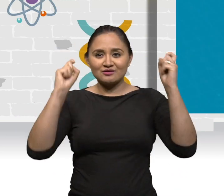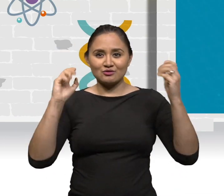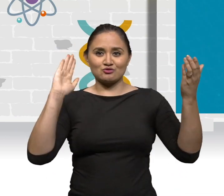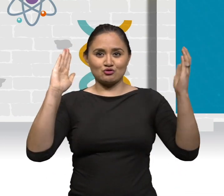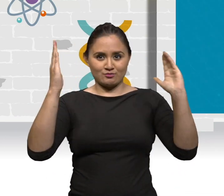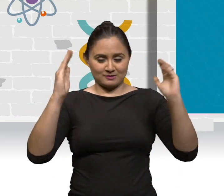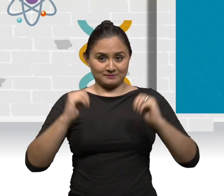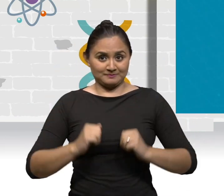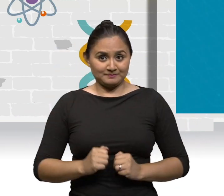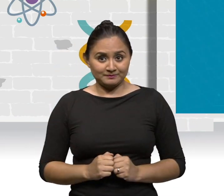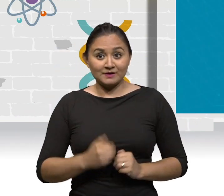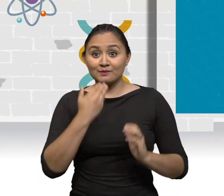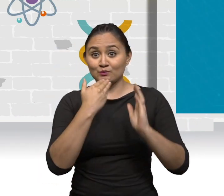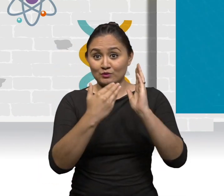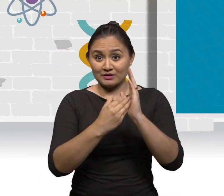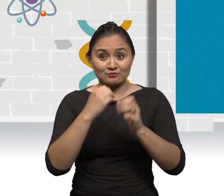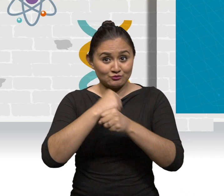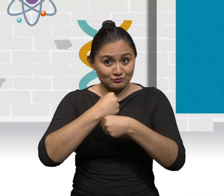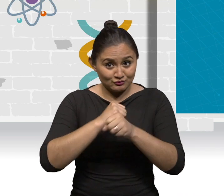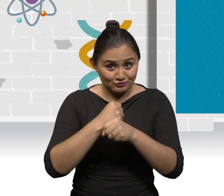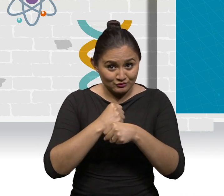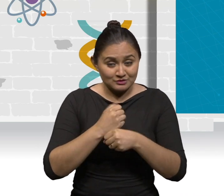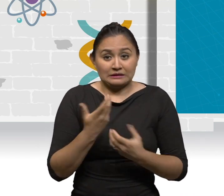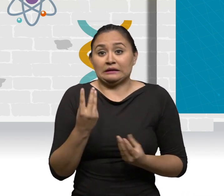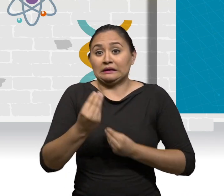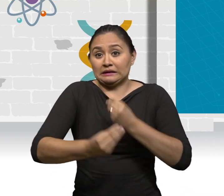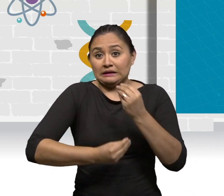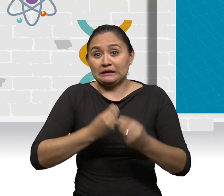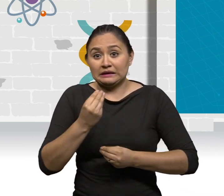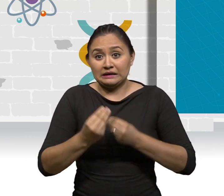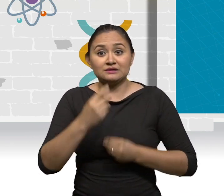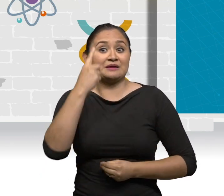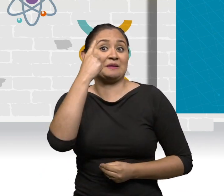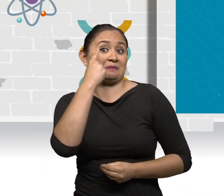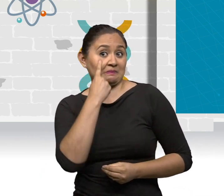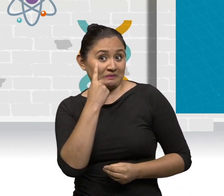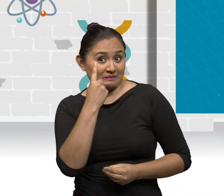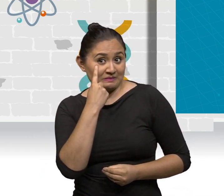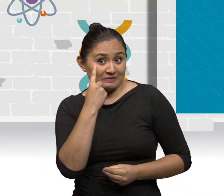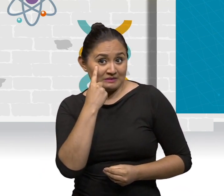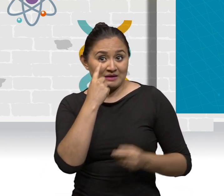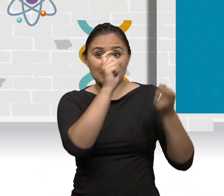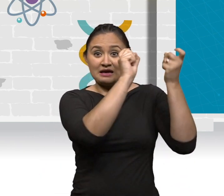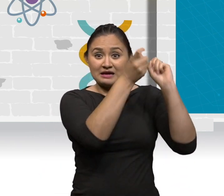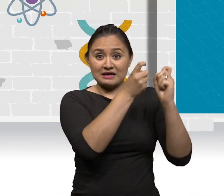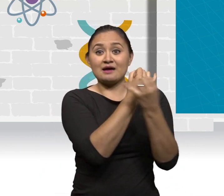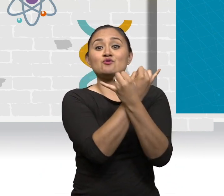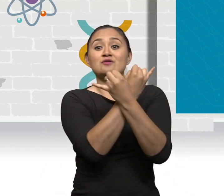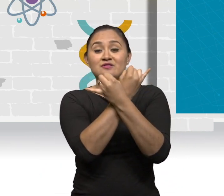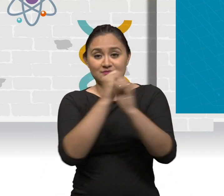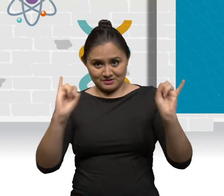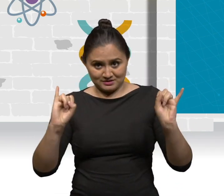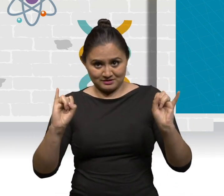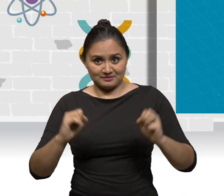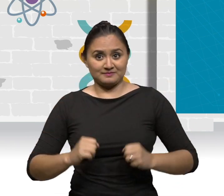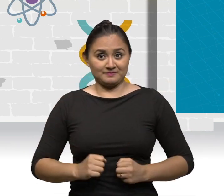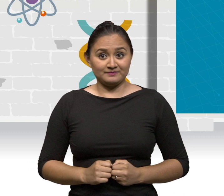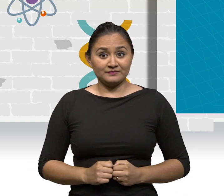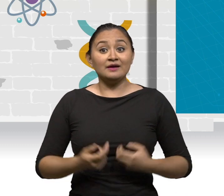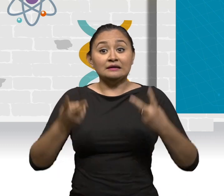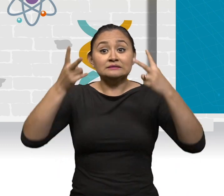variables. Como es el caso del experimento de Boyle, se debe reconocer primero cuál es la variable independiente, es decir, la